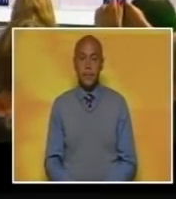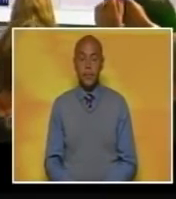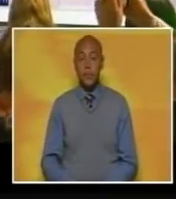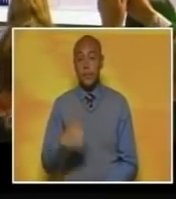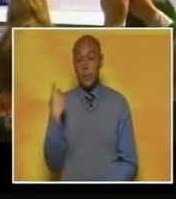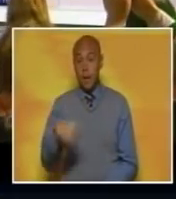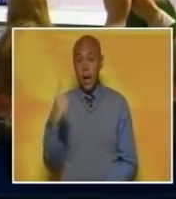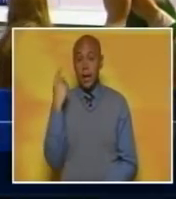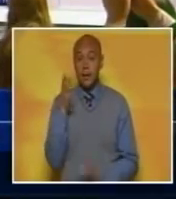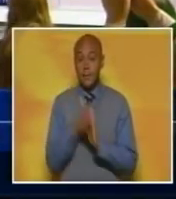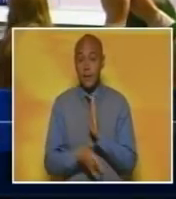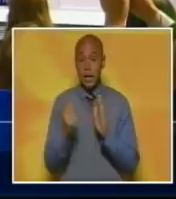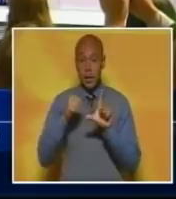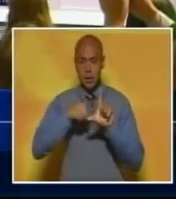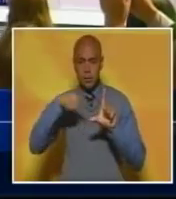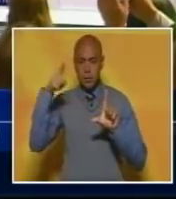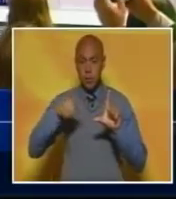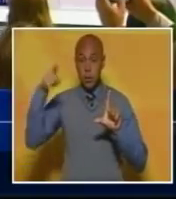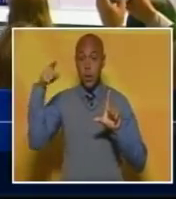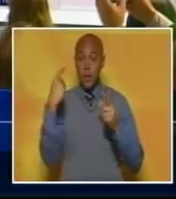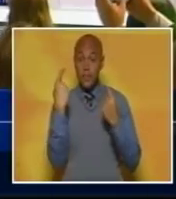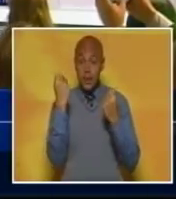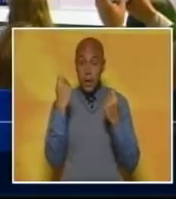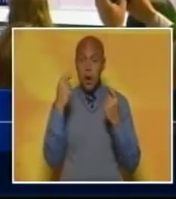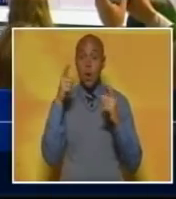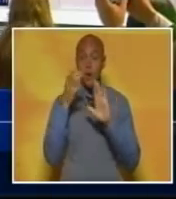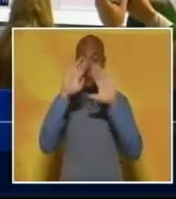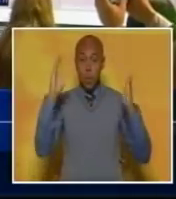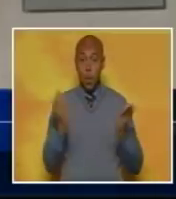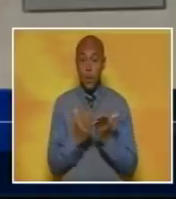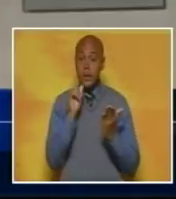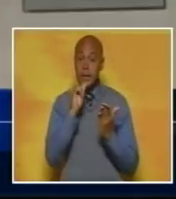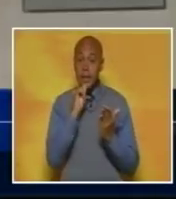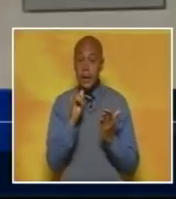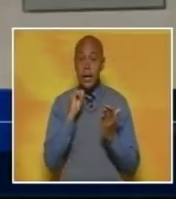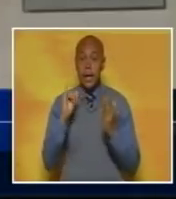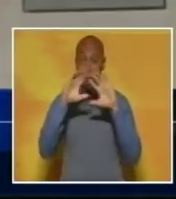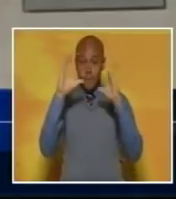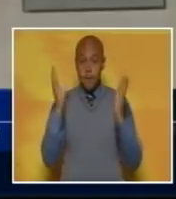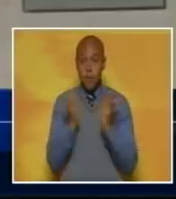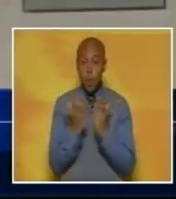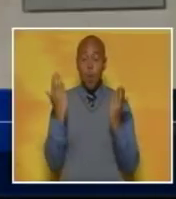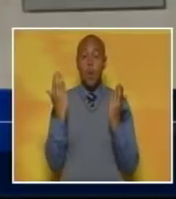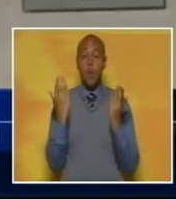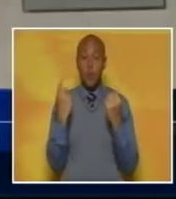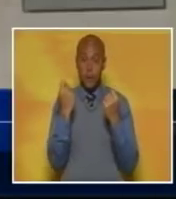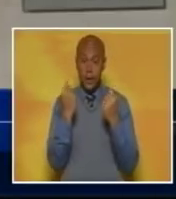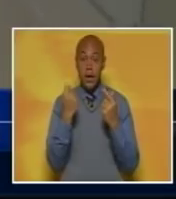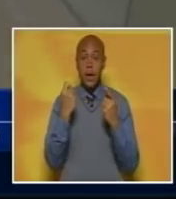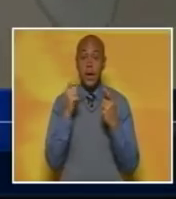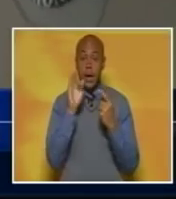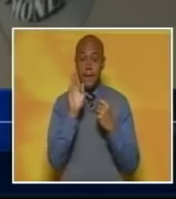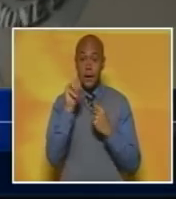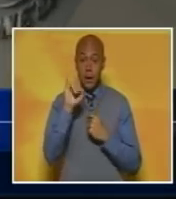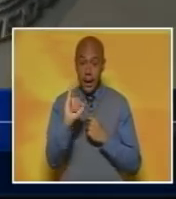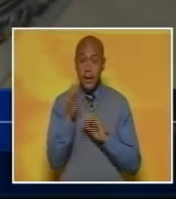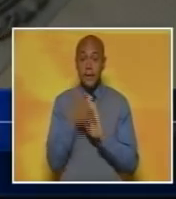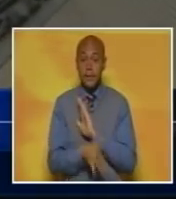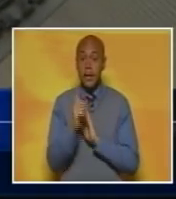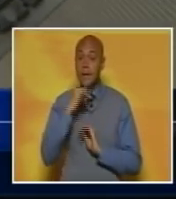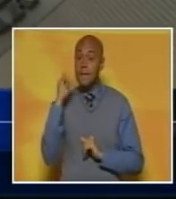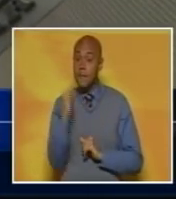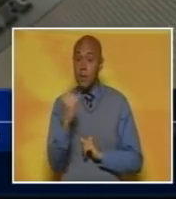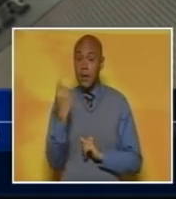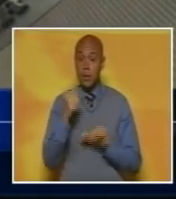Una revisión en la tasa de crecimiento económico mundial fue emitida por el Fondo Monetario Internacional FMI. Los porcentajes presentados fueron menores a